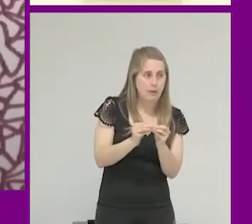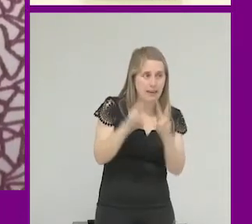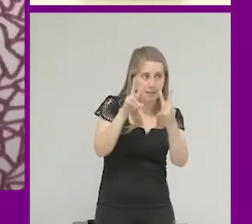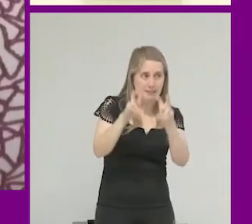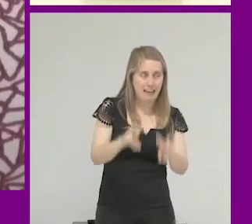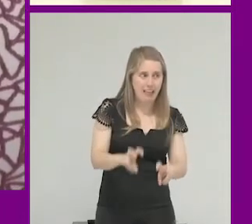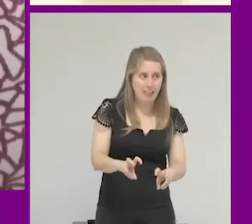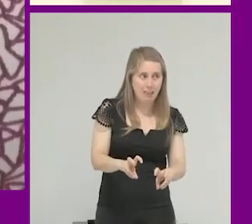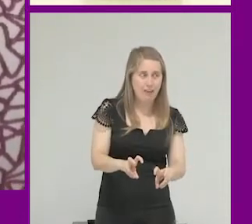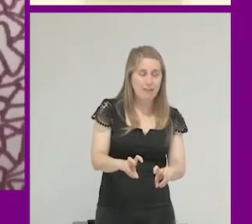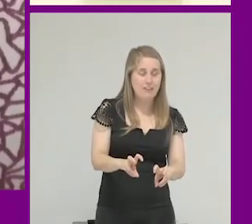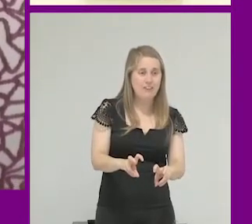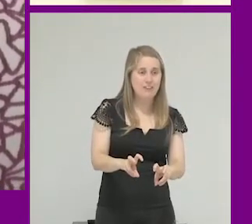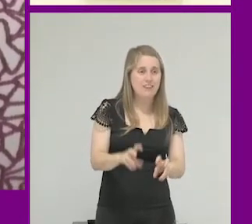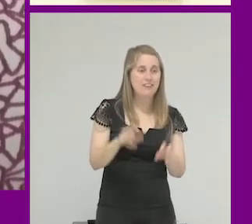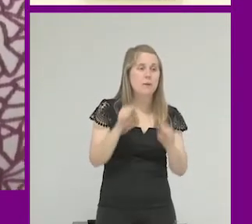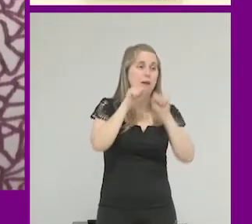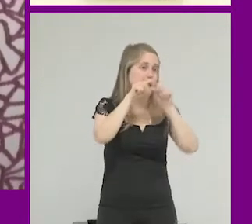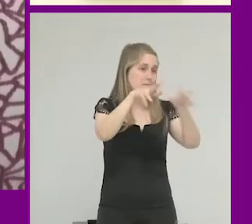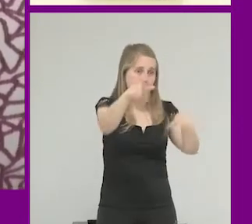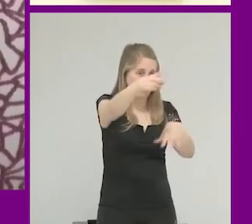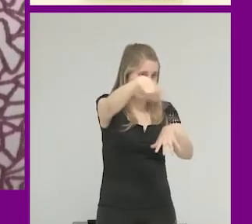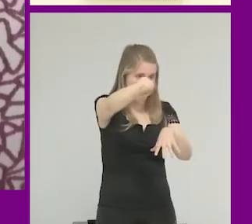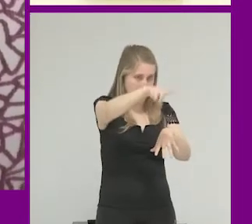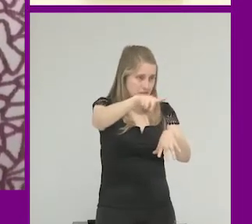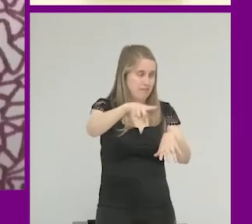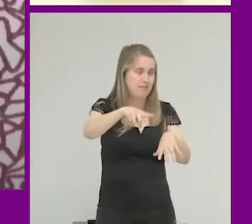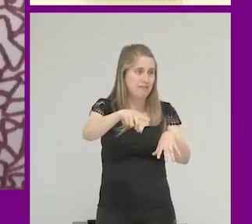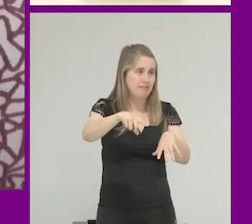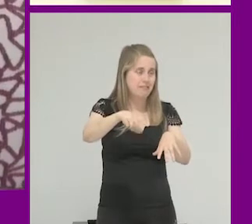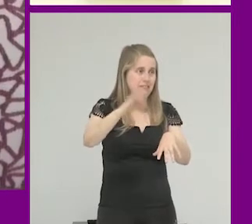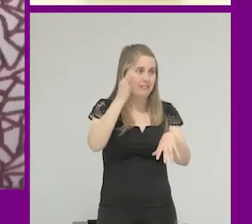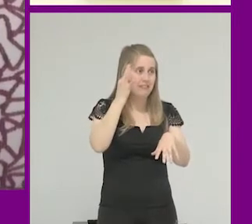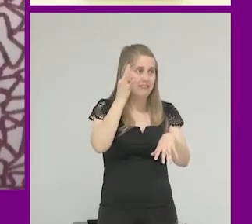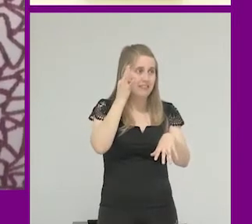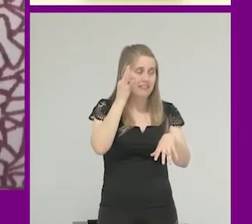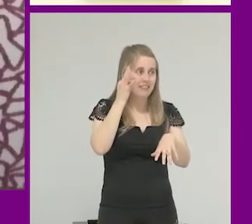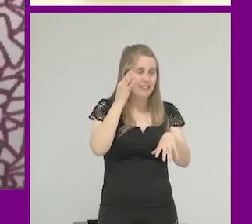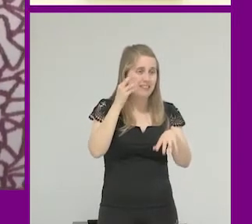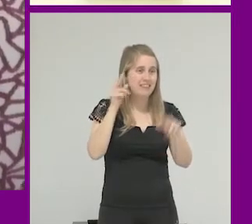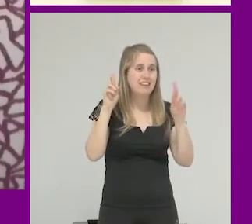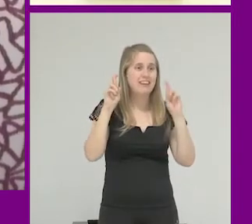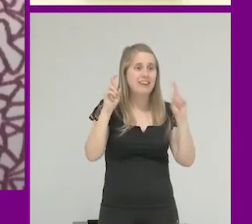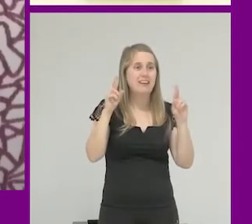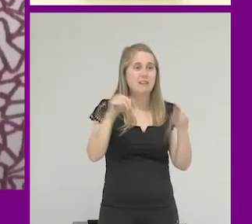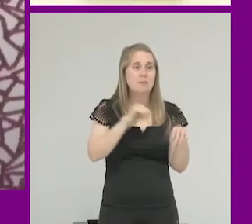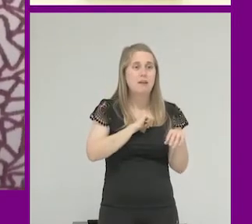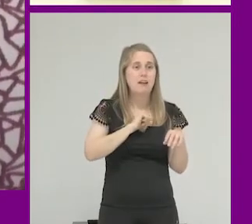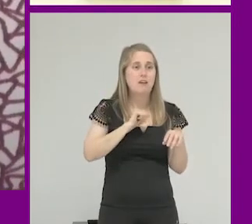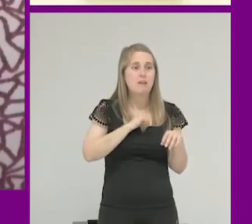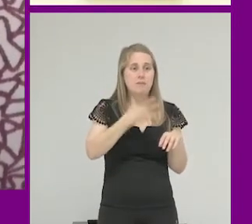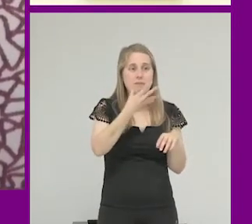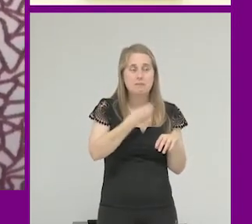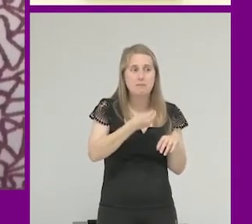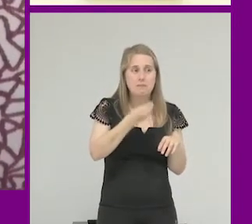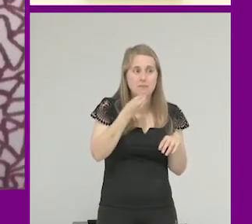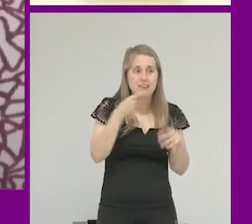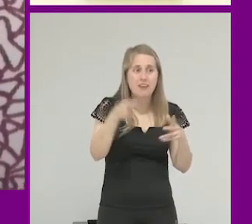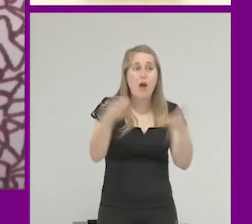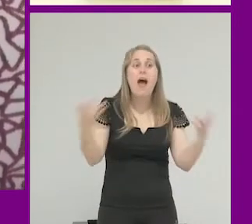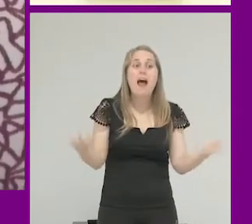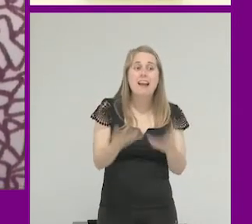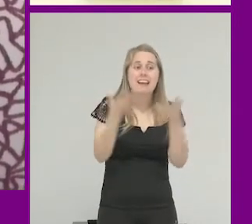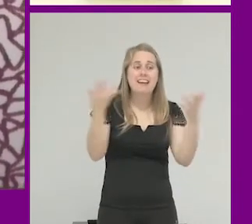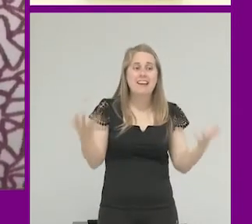investigación llegue a todas vosotras. Espero que sea de vuestro interés y os animo a